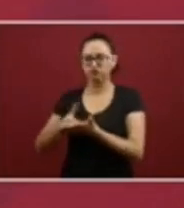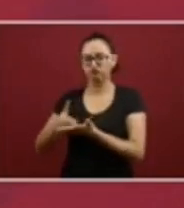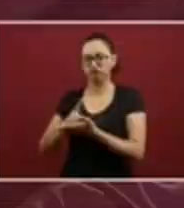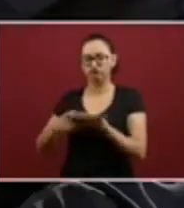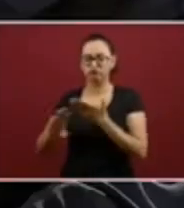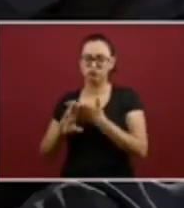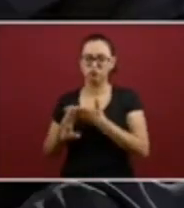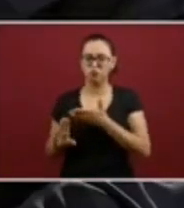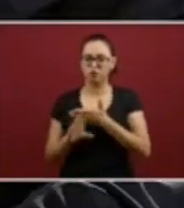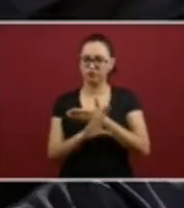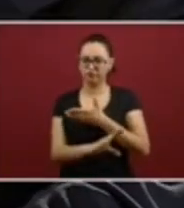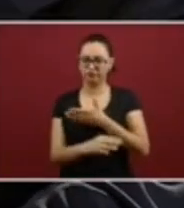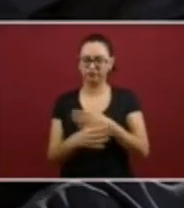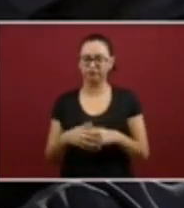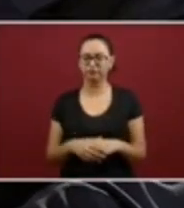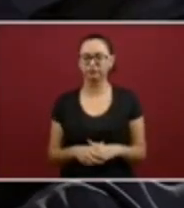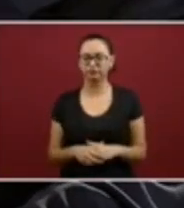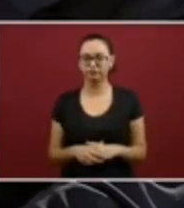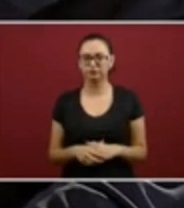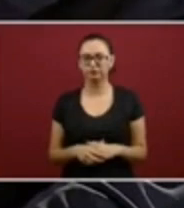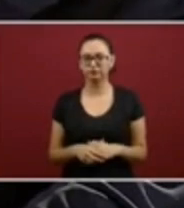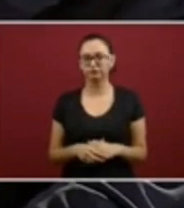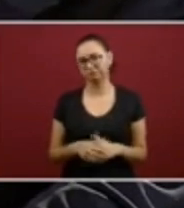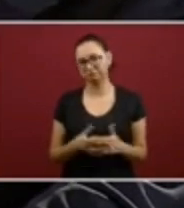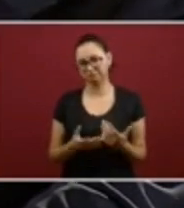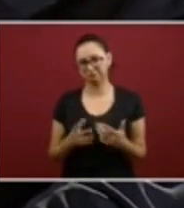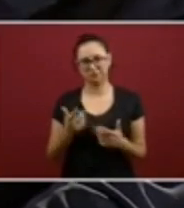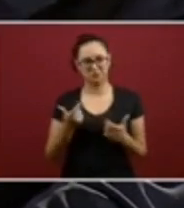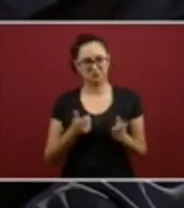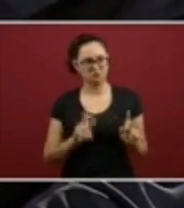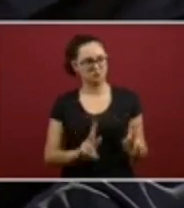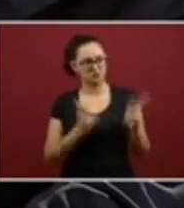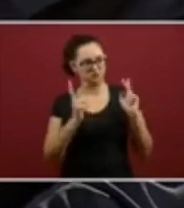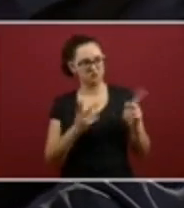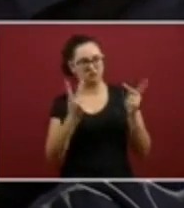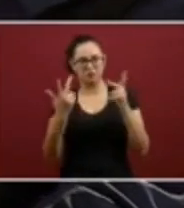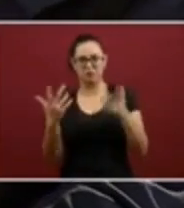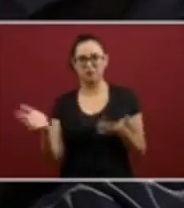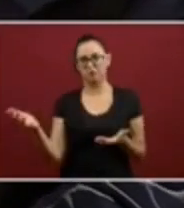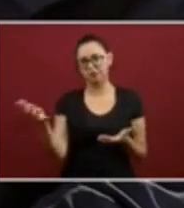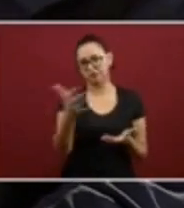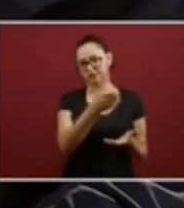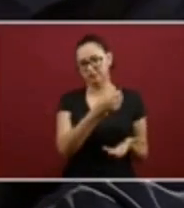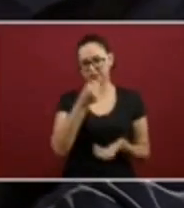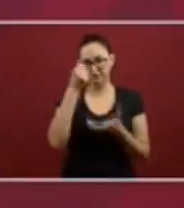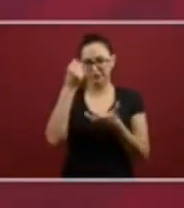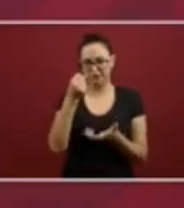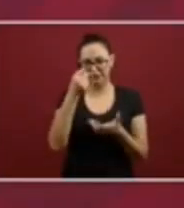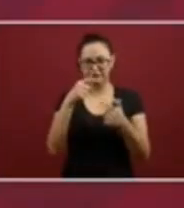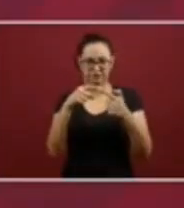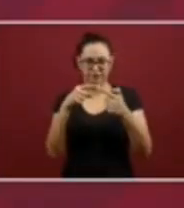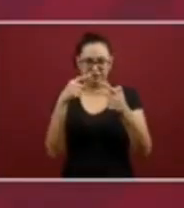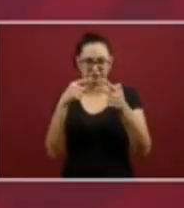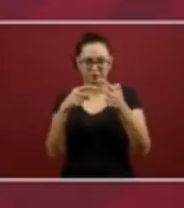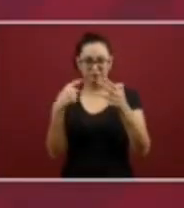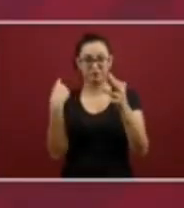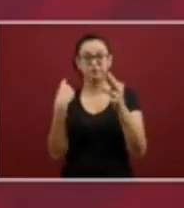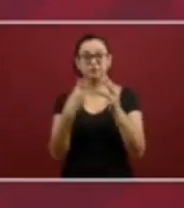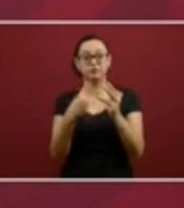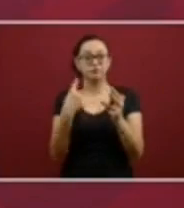lo de la venta de las residencias. Y la tercera subasta va a ser de